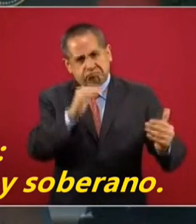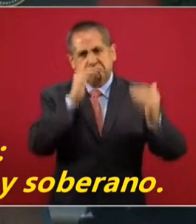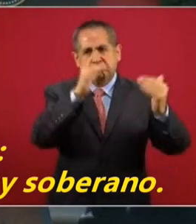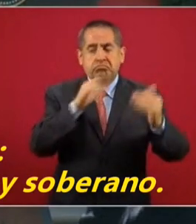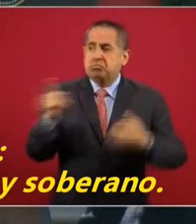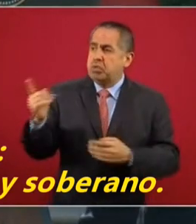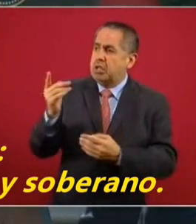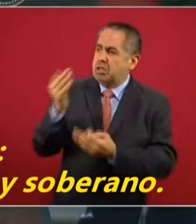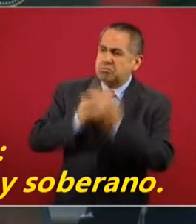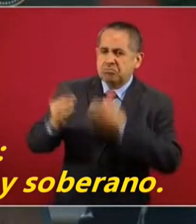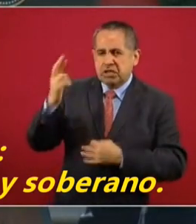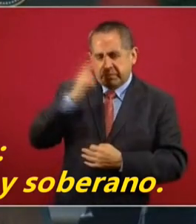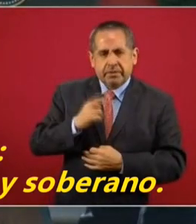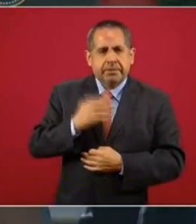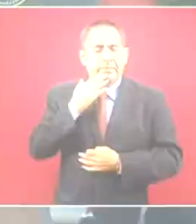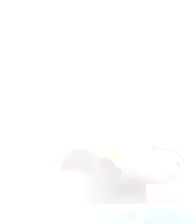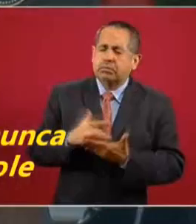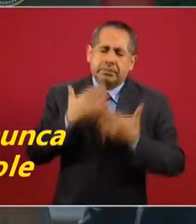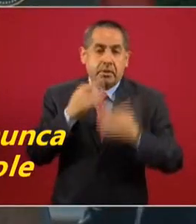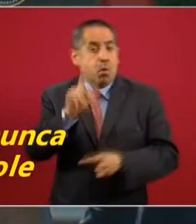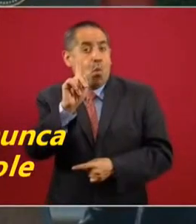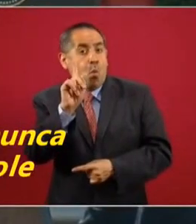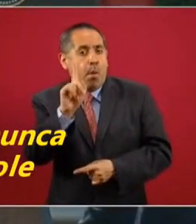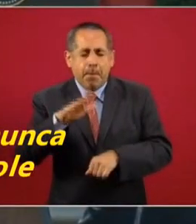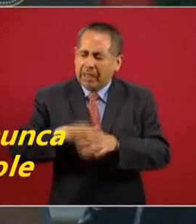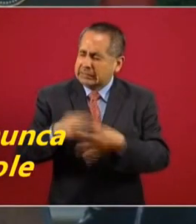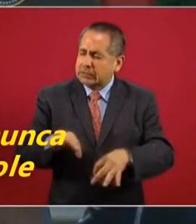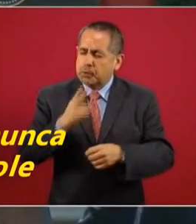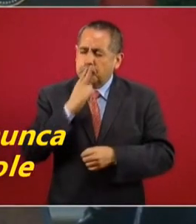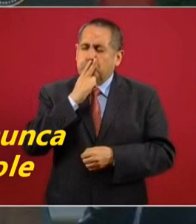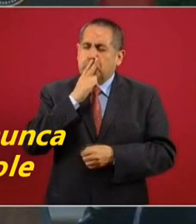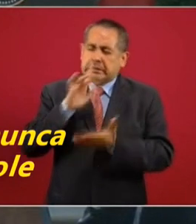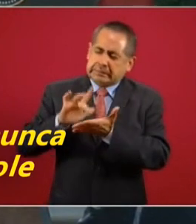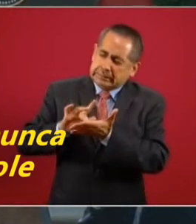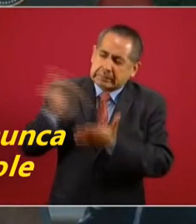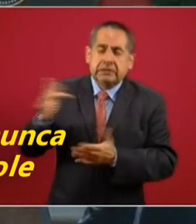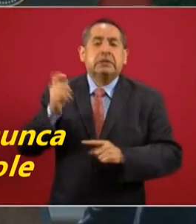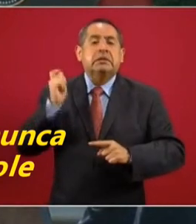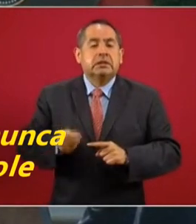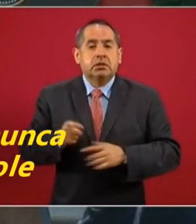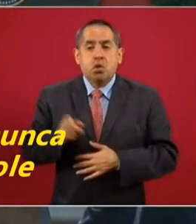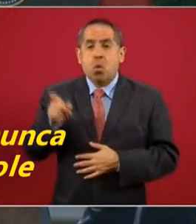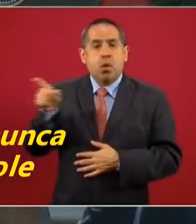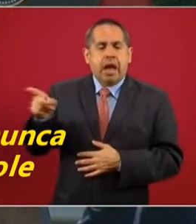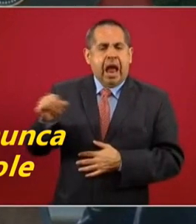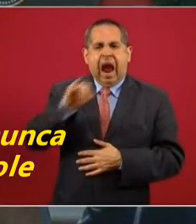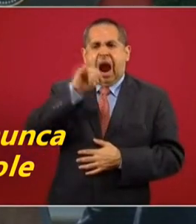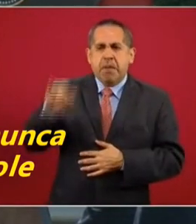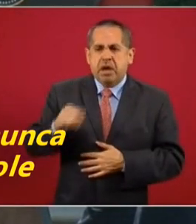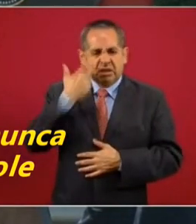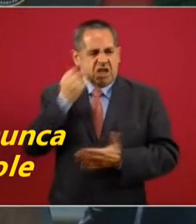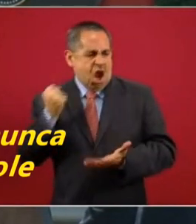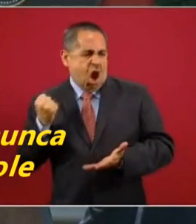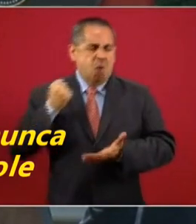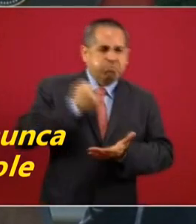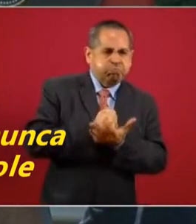democrático y soberano. Pero lo que más aprecio es que usted